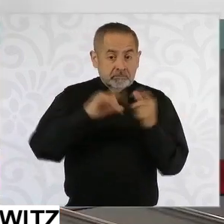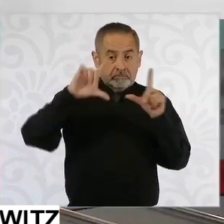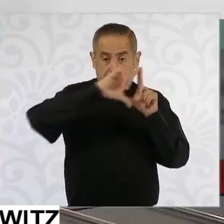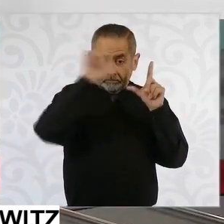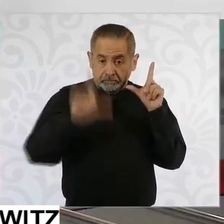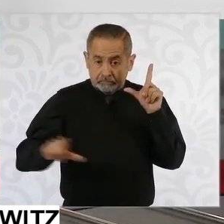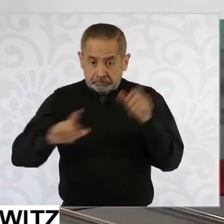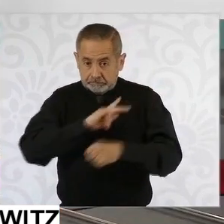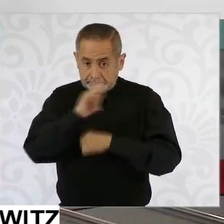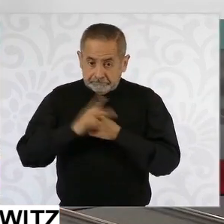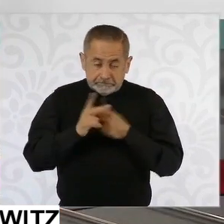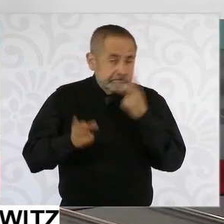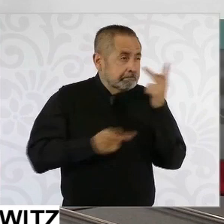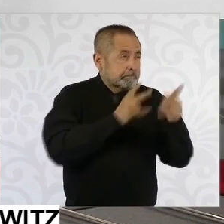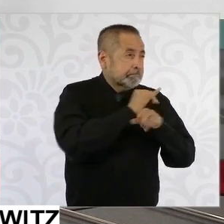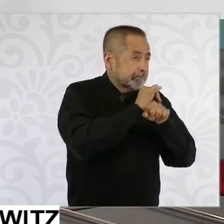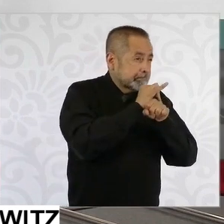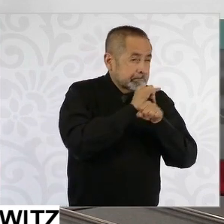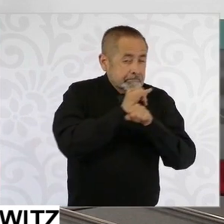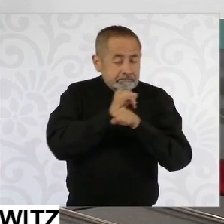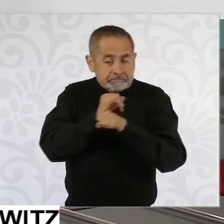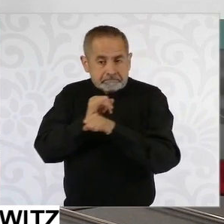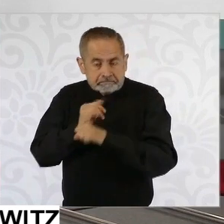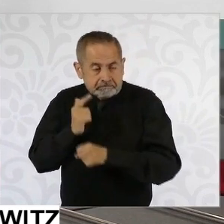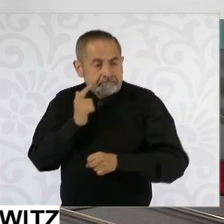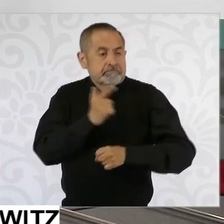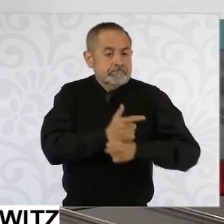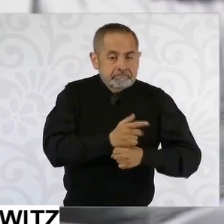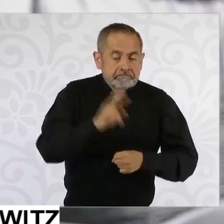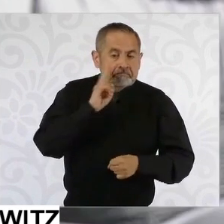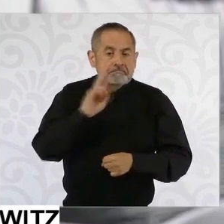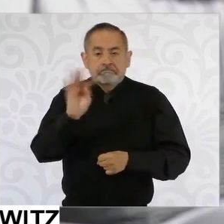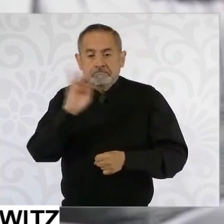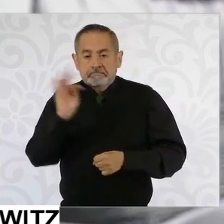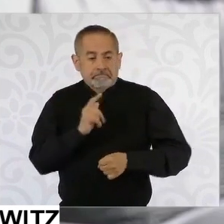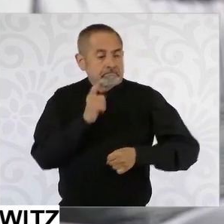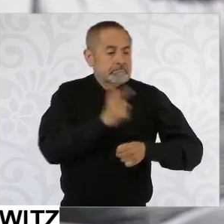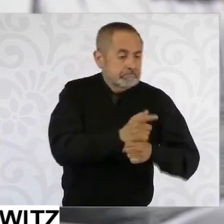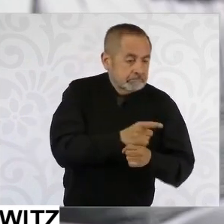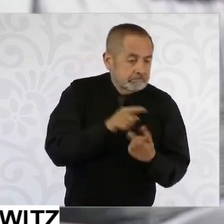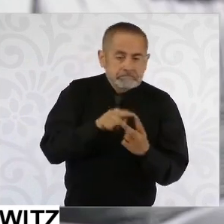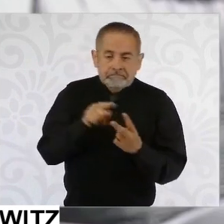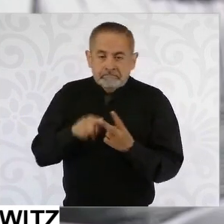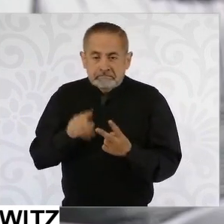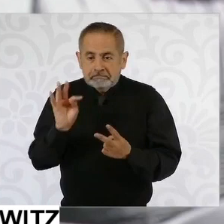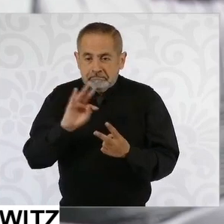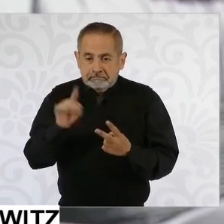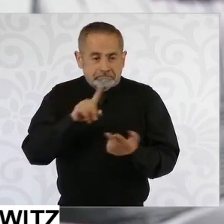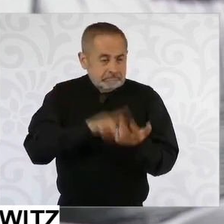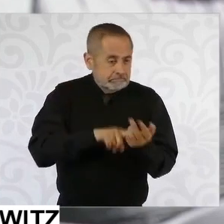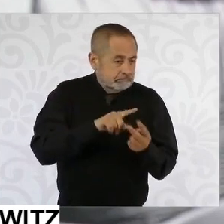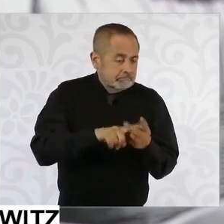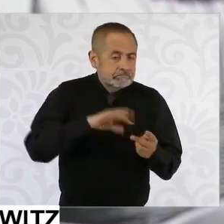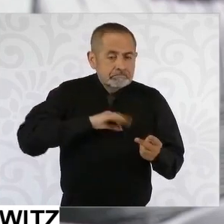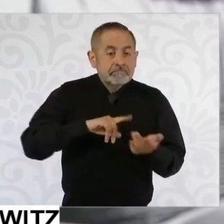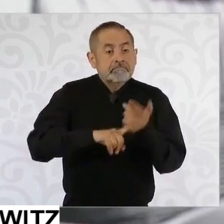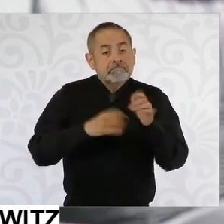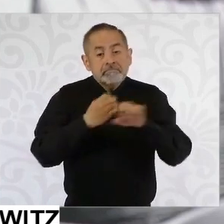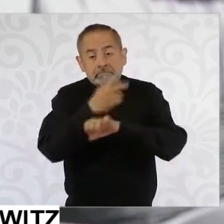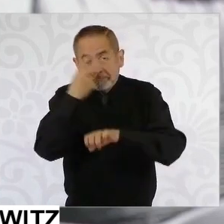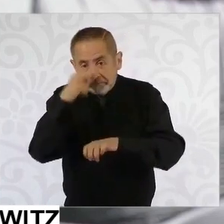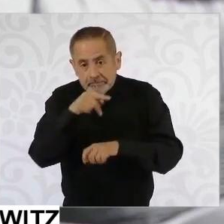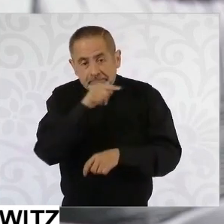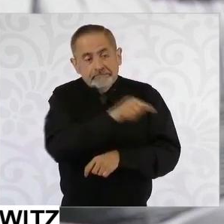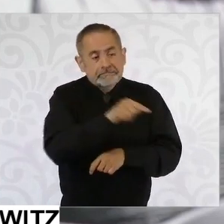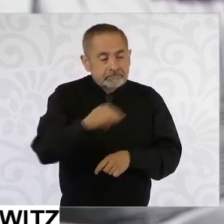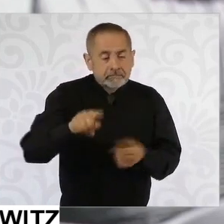como resultado la detección de otros posibles brotes con características similares al Estado de México, que